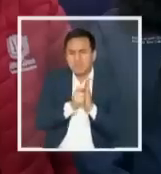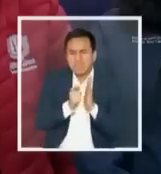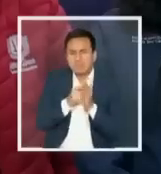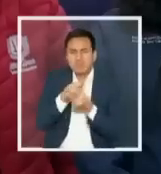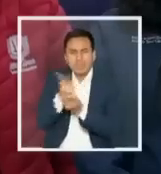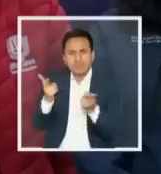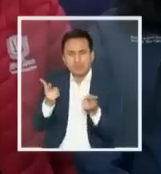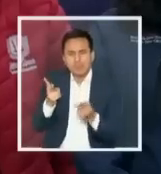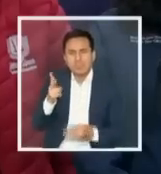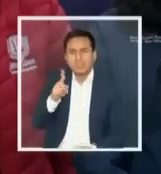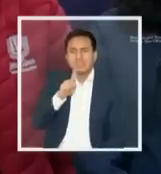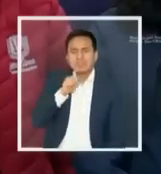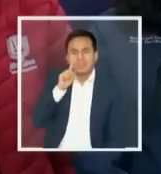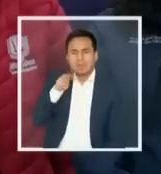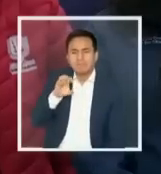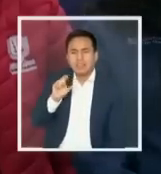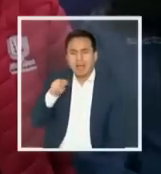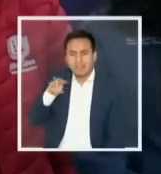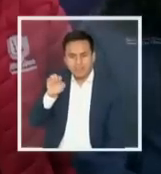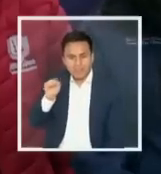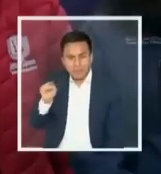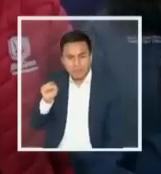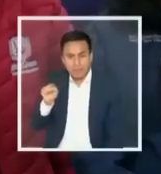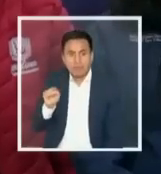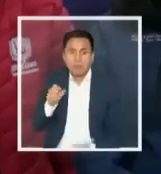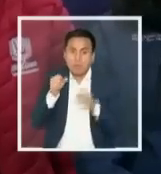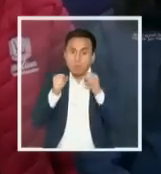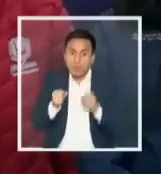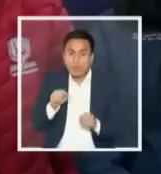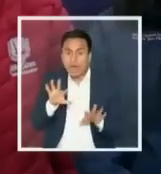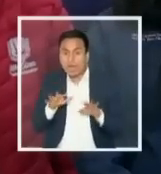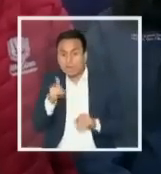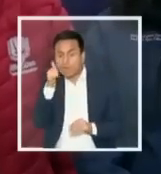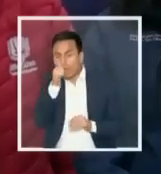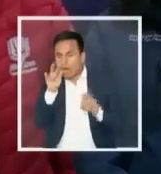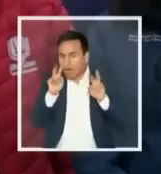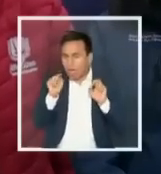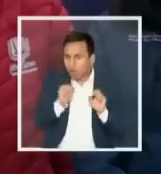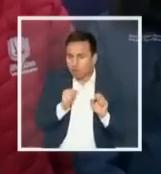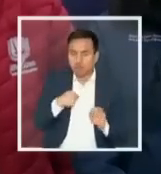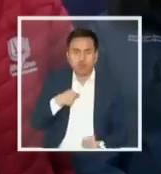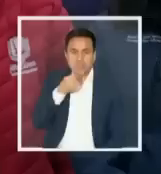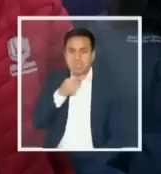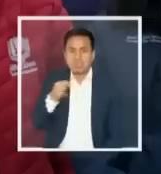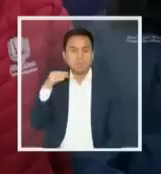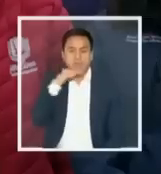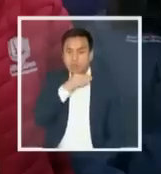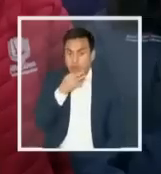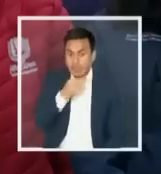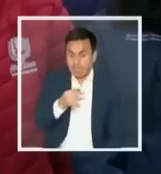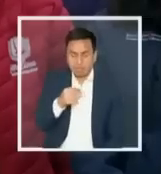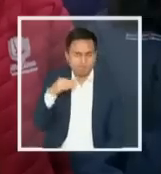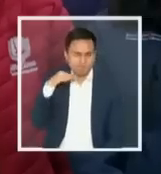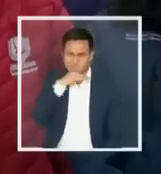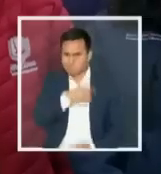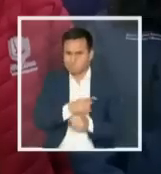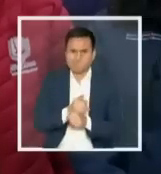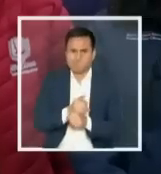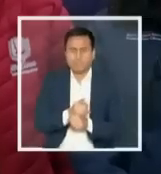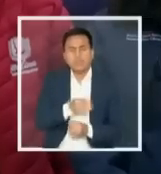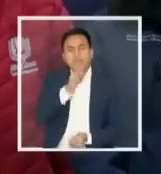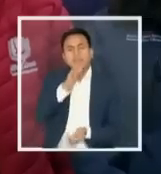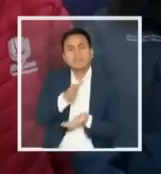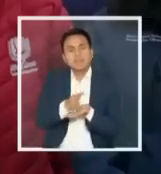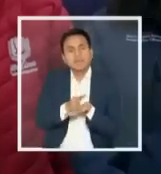de publicación del medio Timeline, que podían existir irregularidades, dije inmediatamente, se